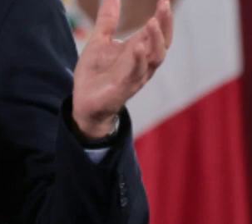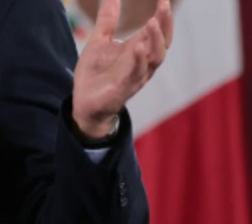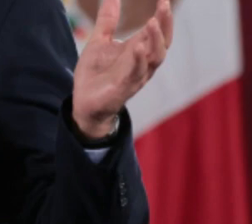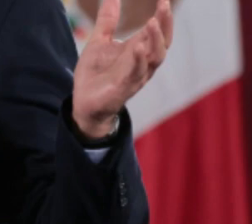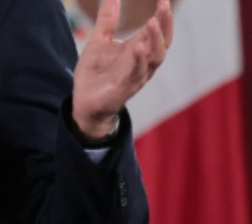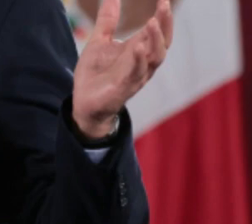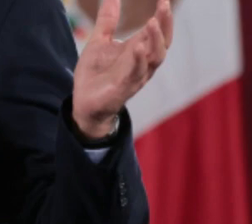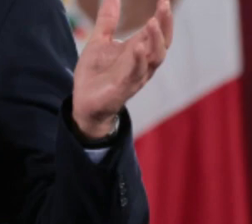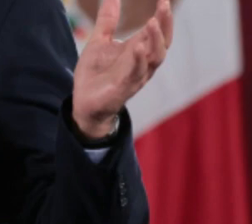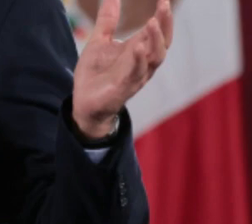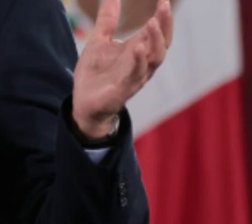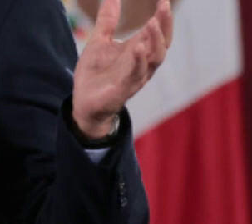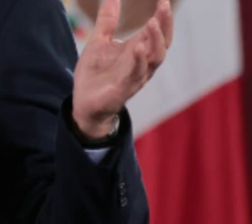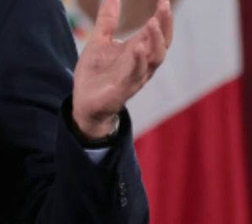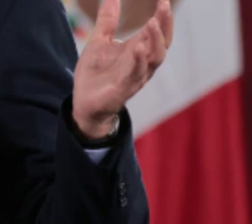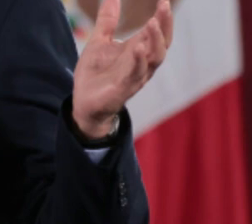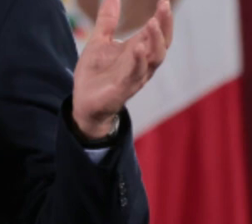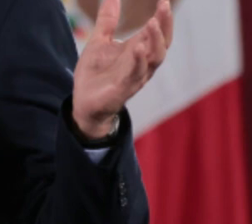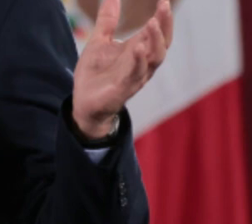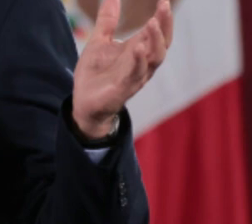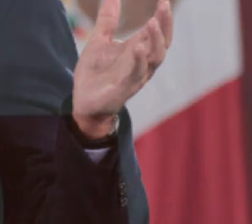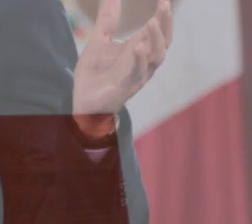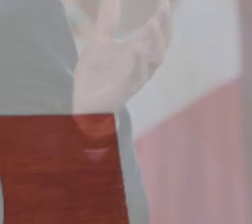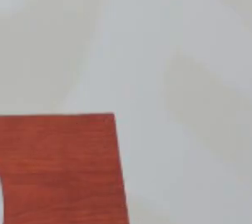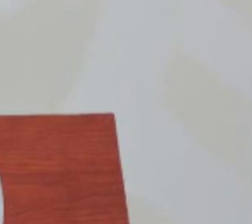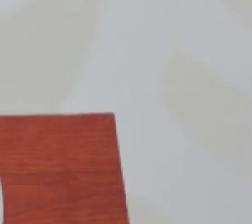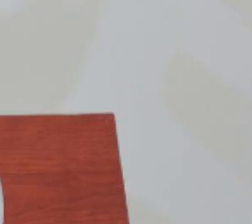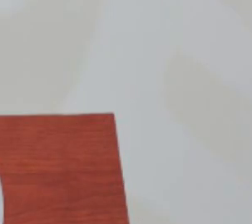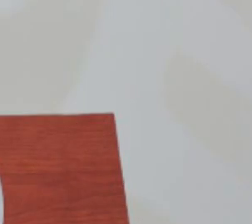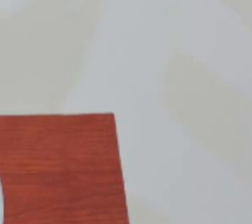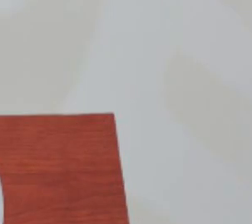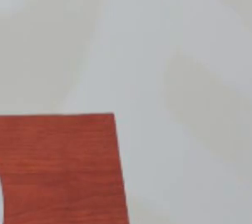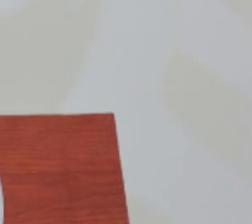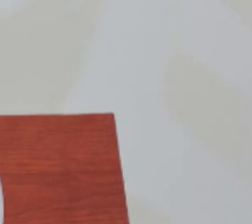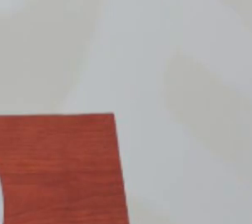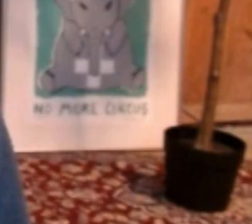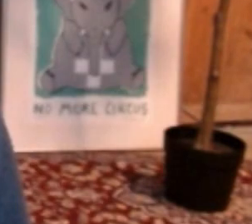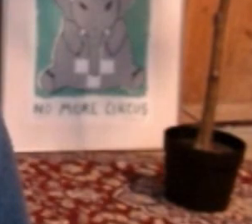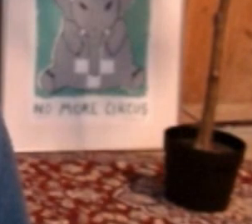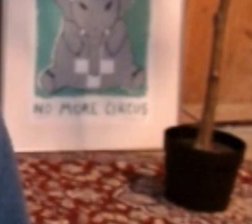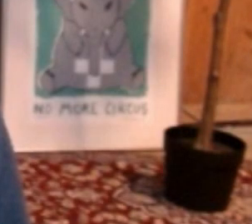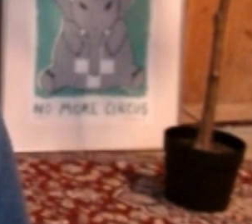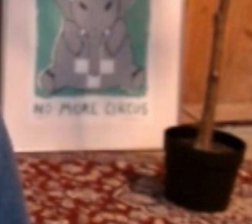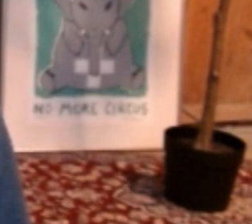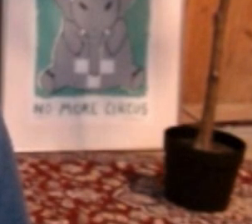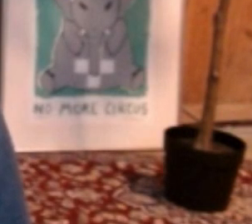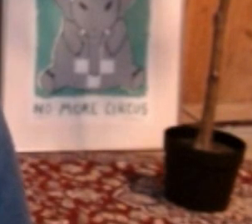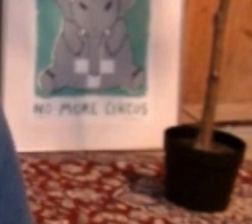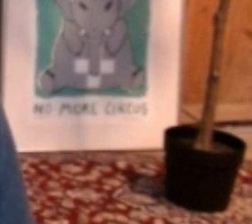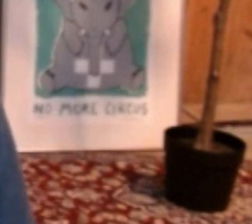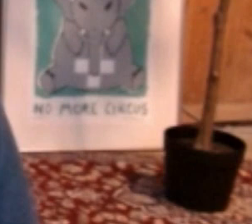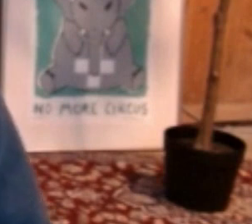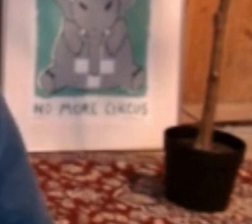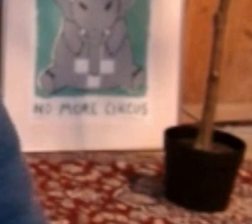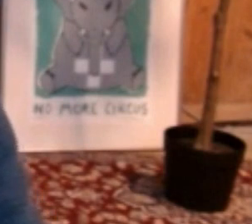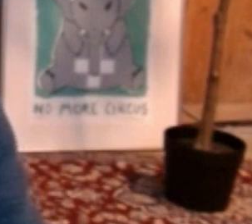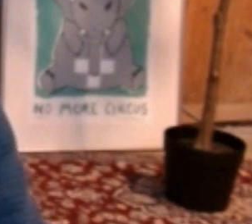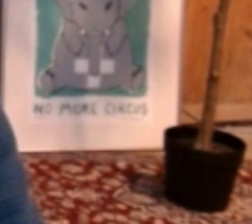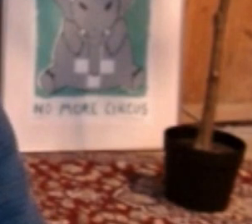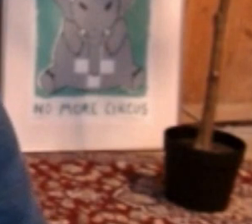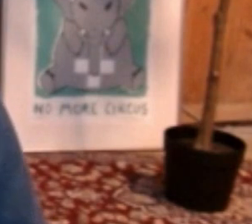llegar precisamente ahí, a Cananea, para implementar este plan de justicia, para ponerlo en